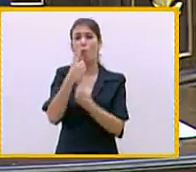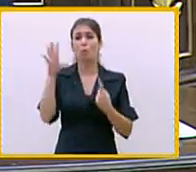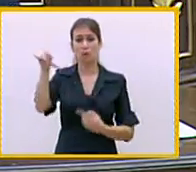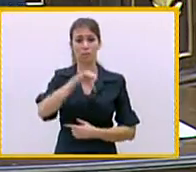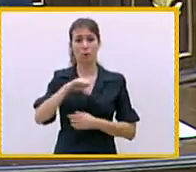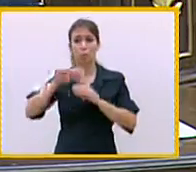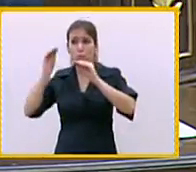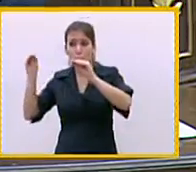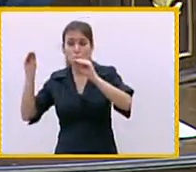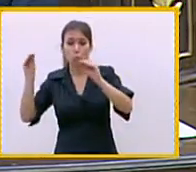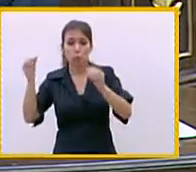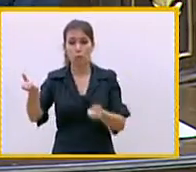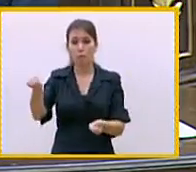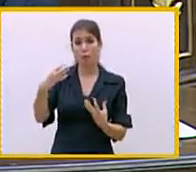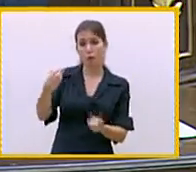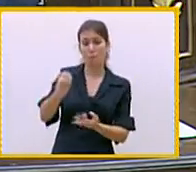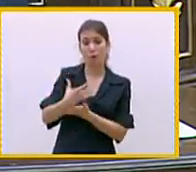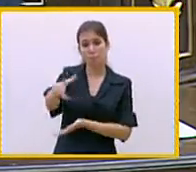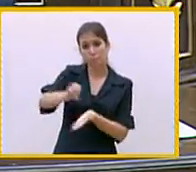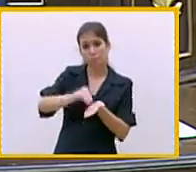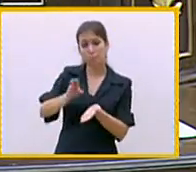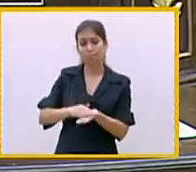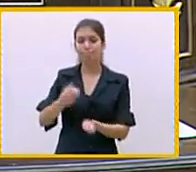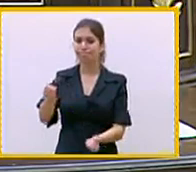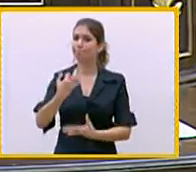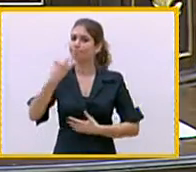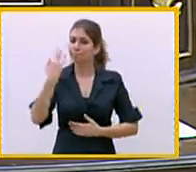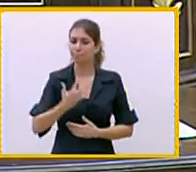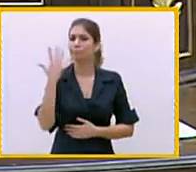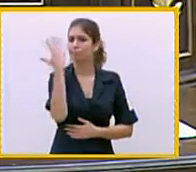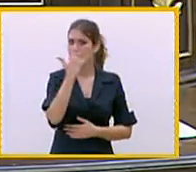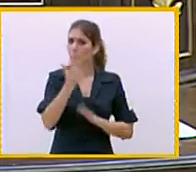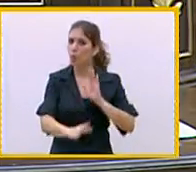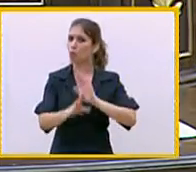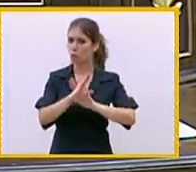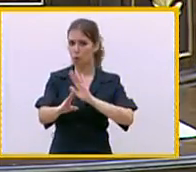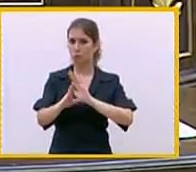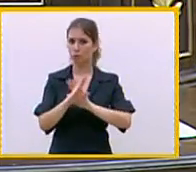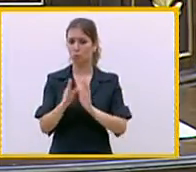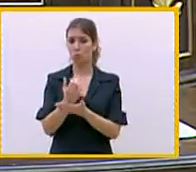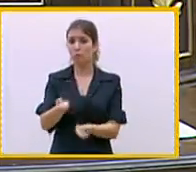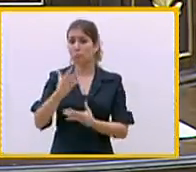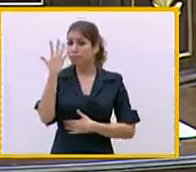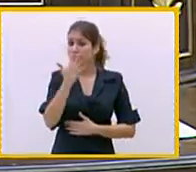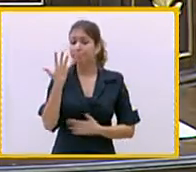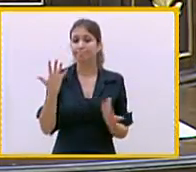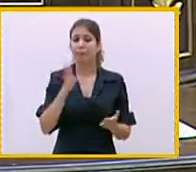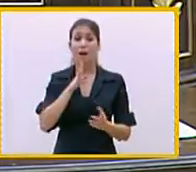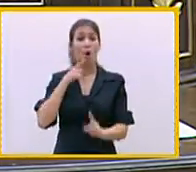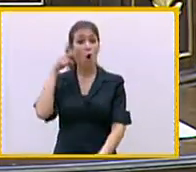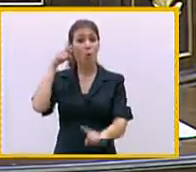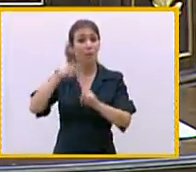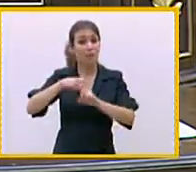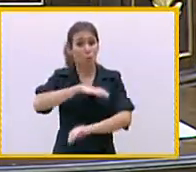autónomas indica la existencia de incertidumbres que nos recuerdan que el cumplimiento del objetivo requiere